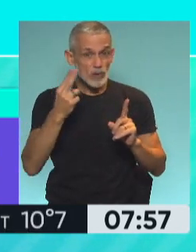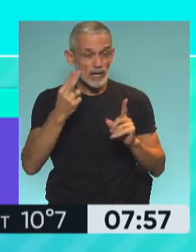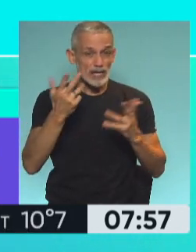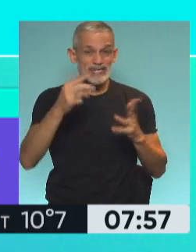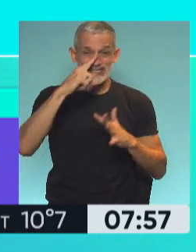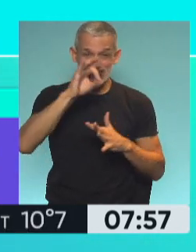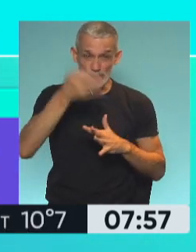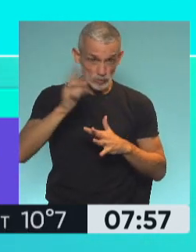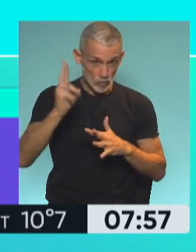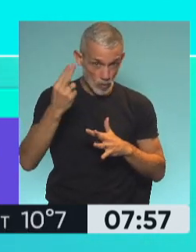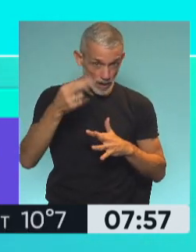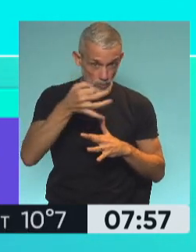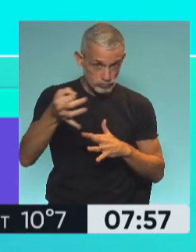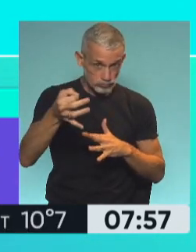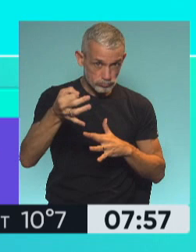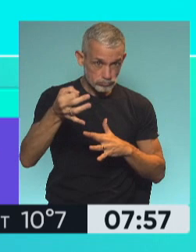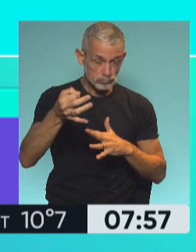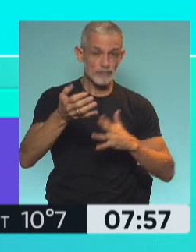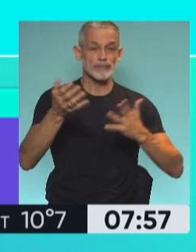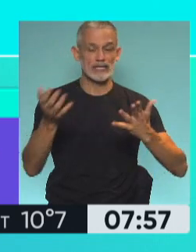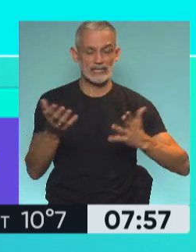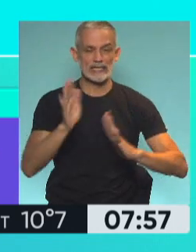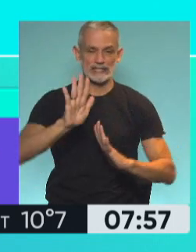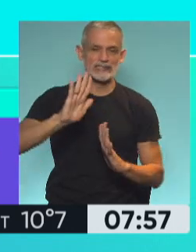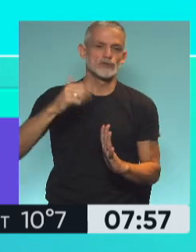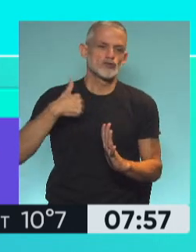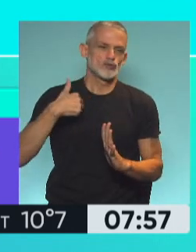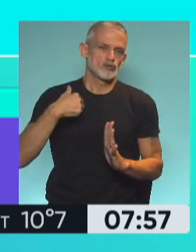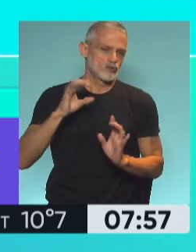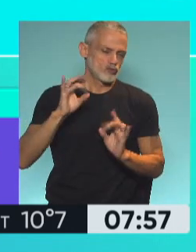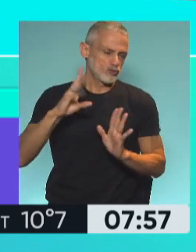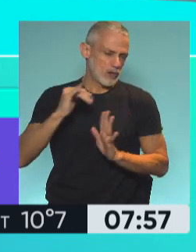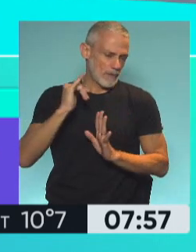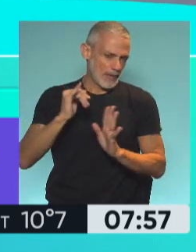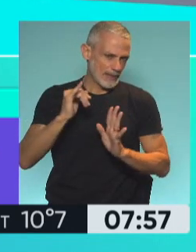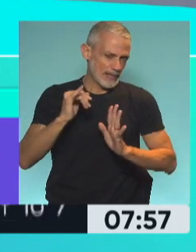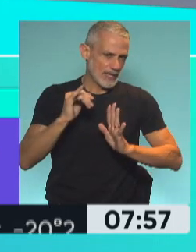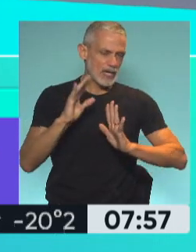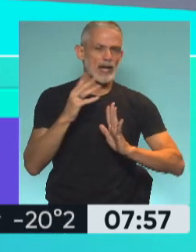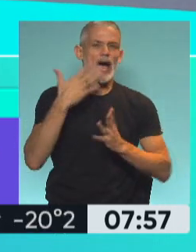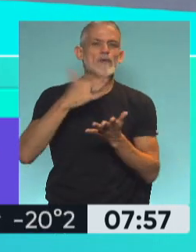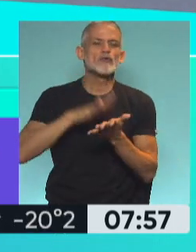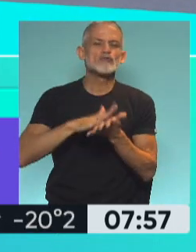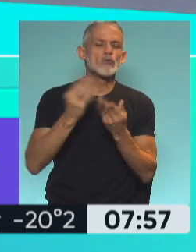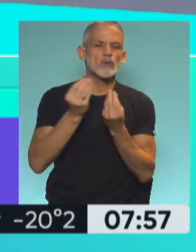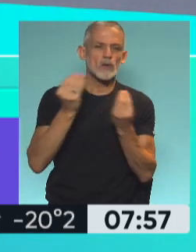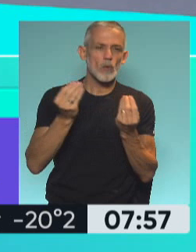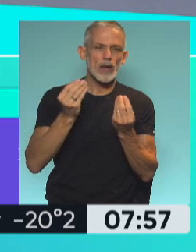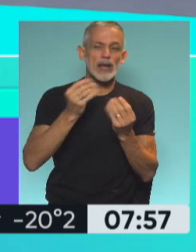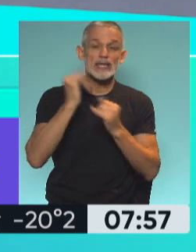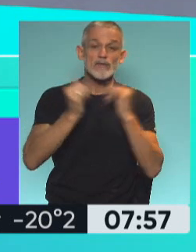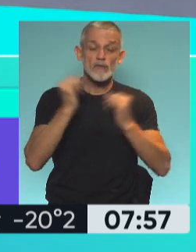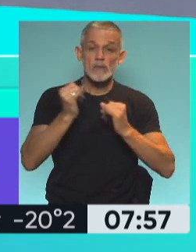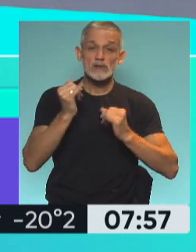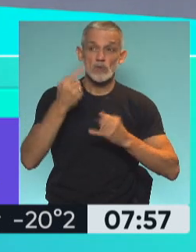Argentina fallece. Bueno, yo simplemente me refiero a datos que